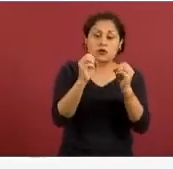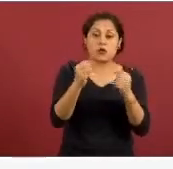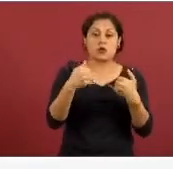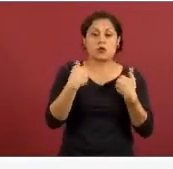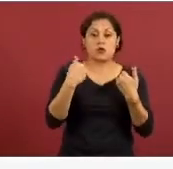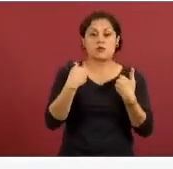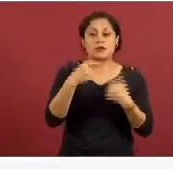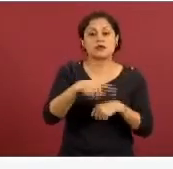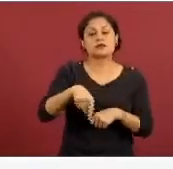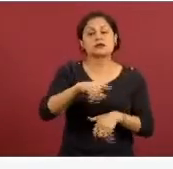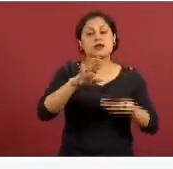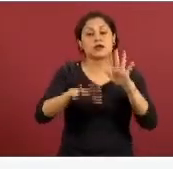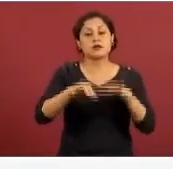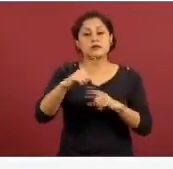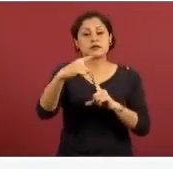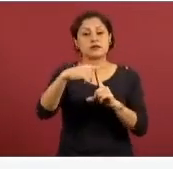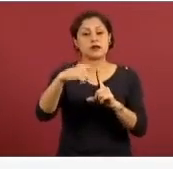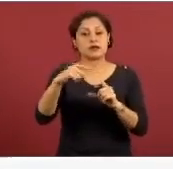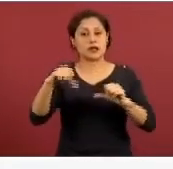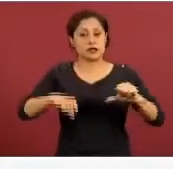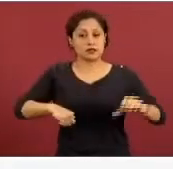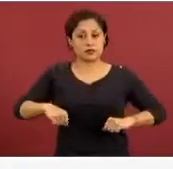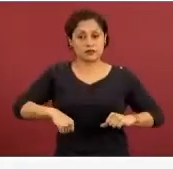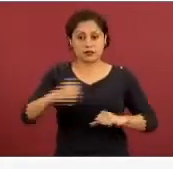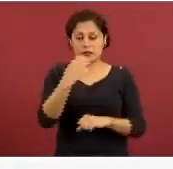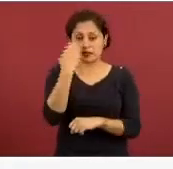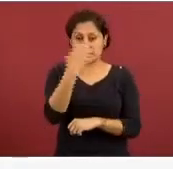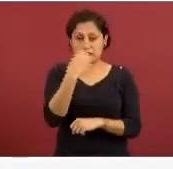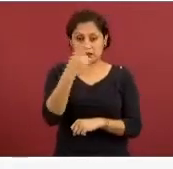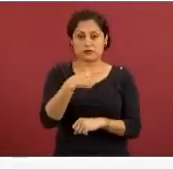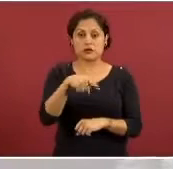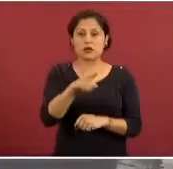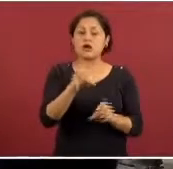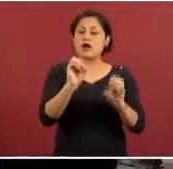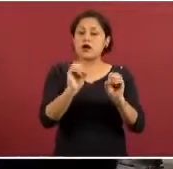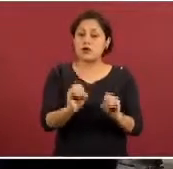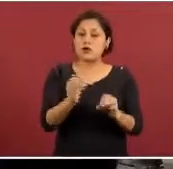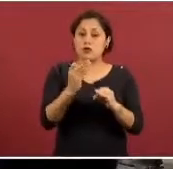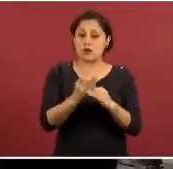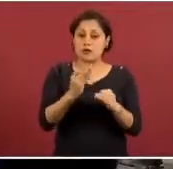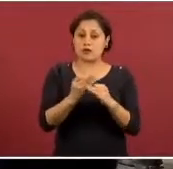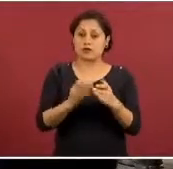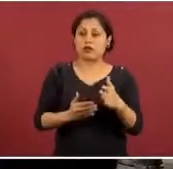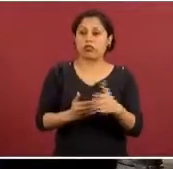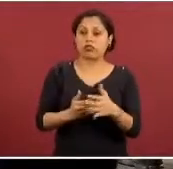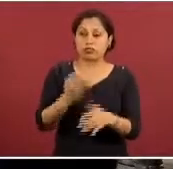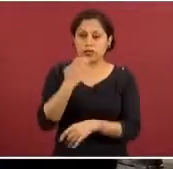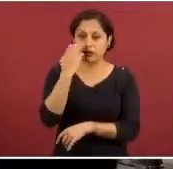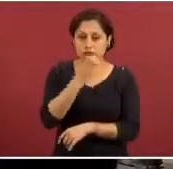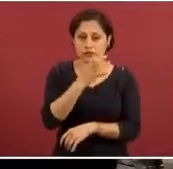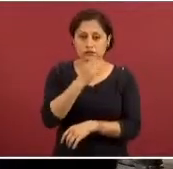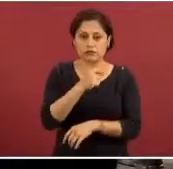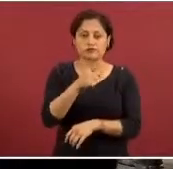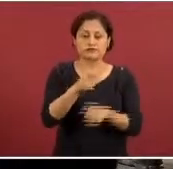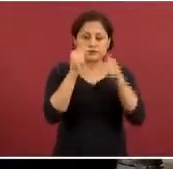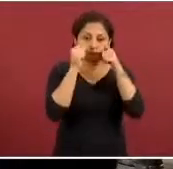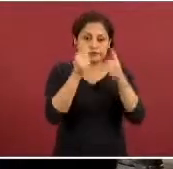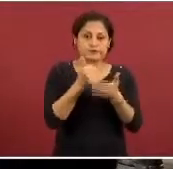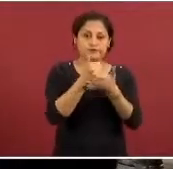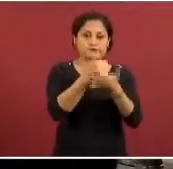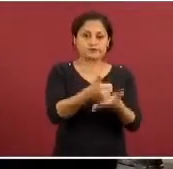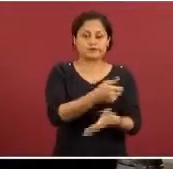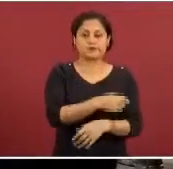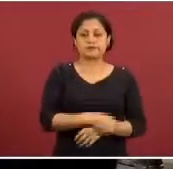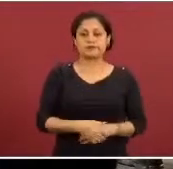edad o que obstaculizan la continuidad de sus actividades escolares que ahora deben realizar en la casa. La que sigue, por favor.